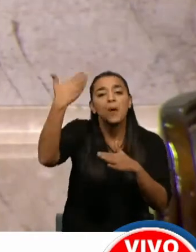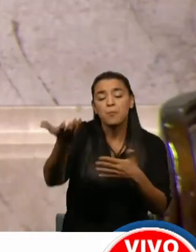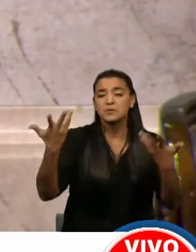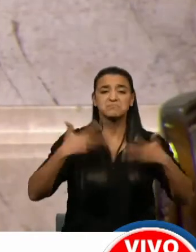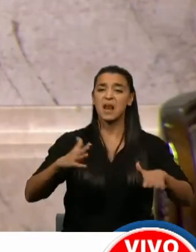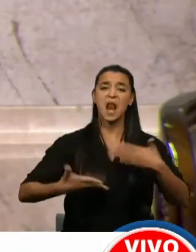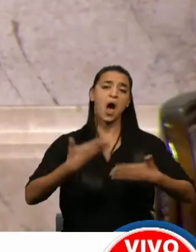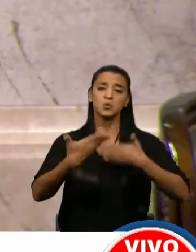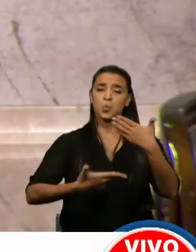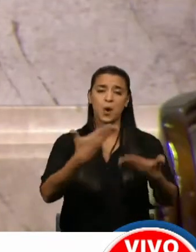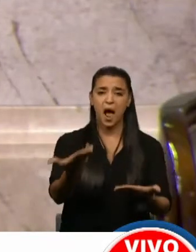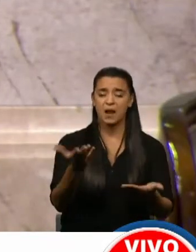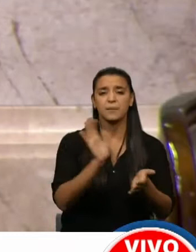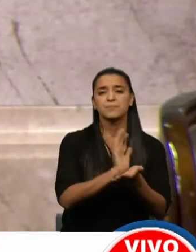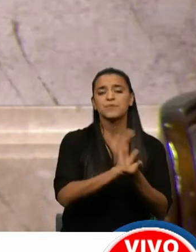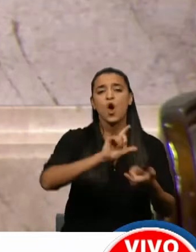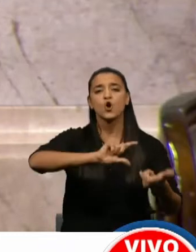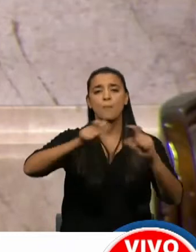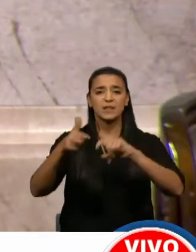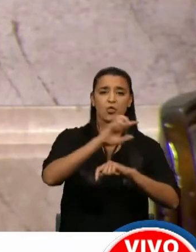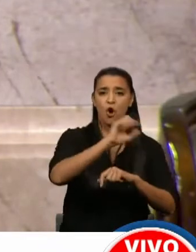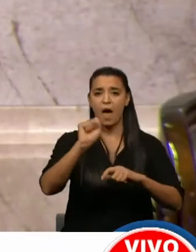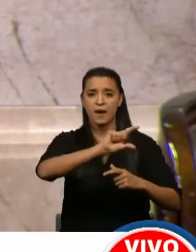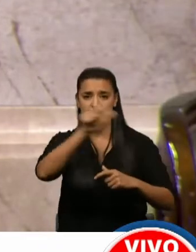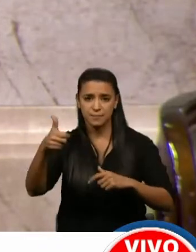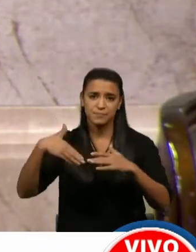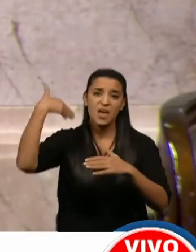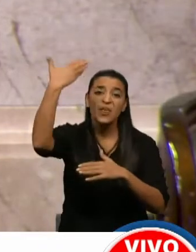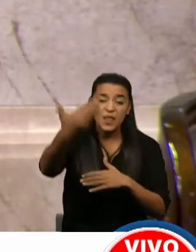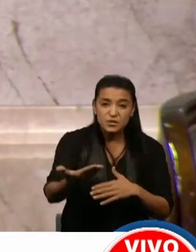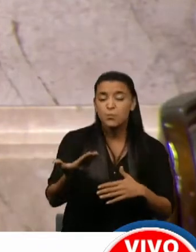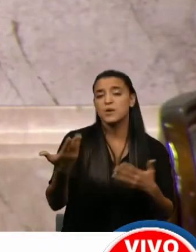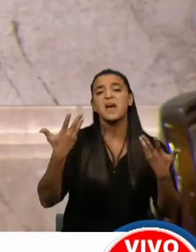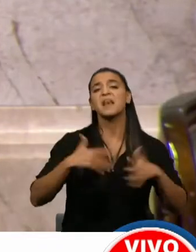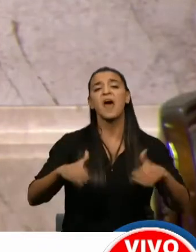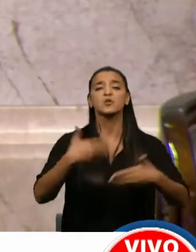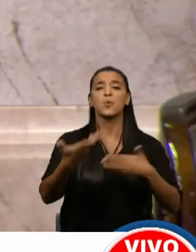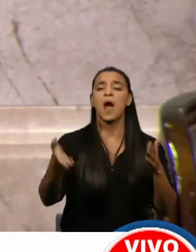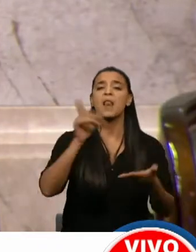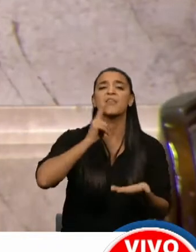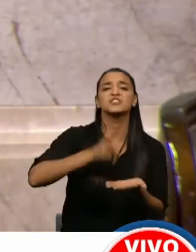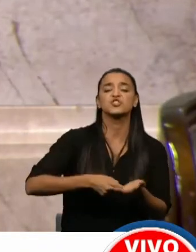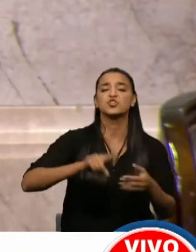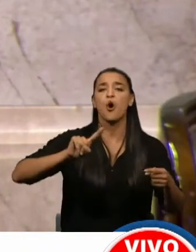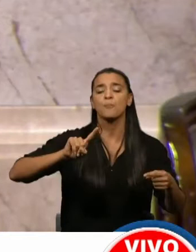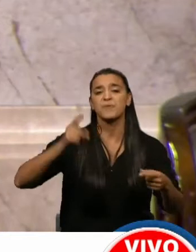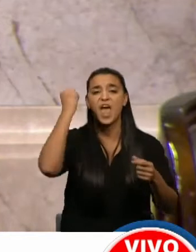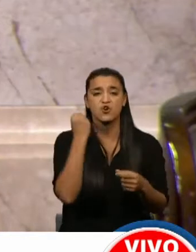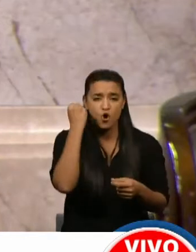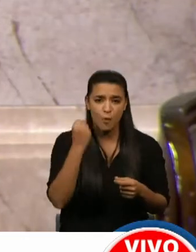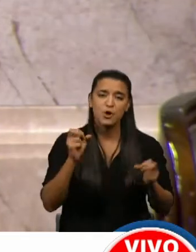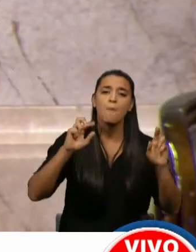naturaliza totalmente con la salida de la convertibilidad y se profundiza naturalmente con las medidas económicas y con el plan